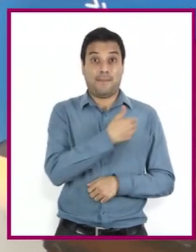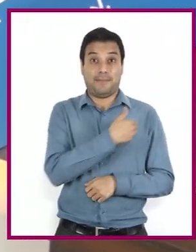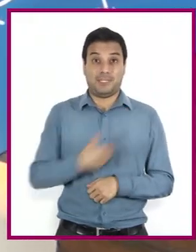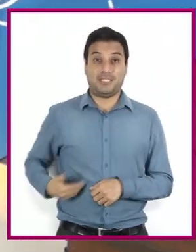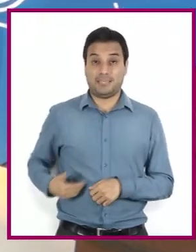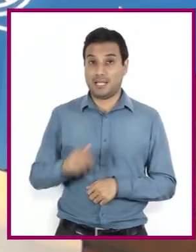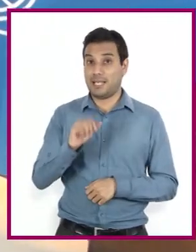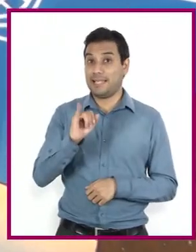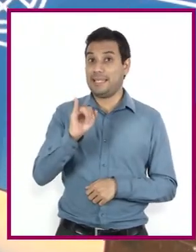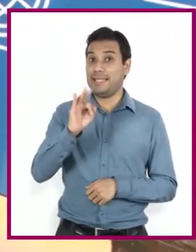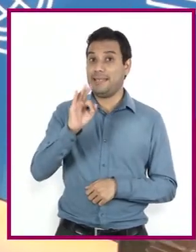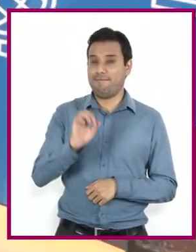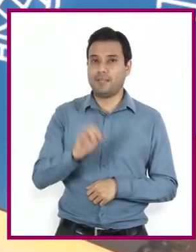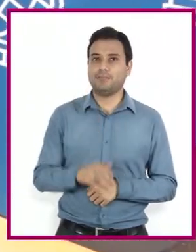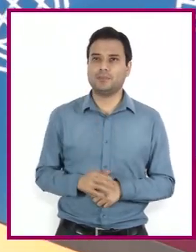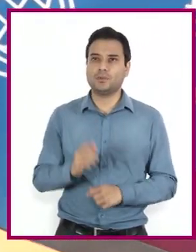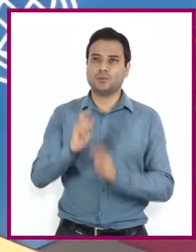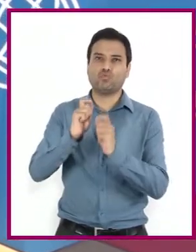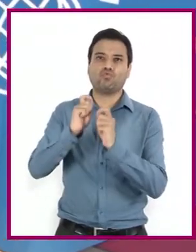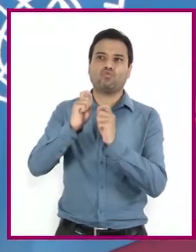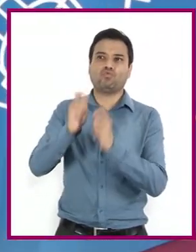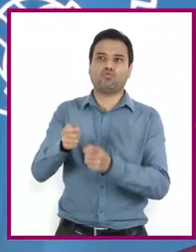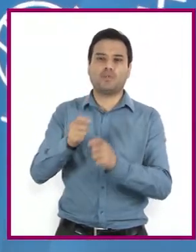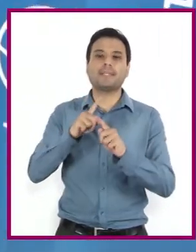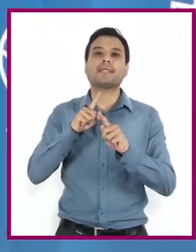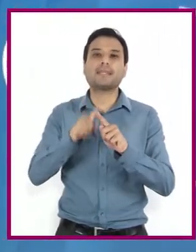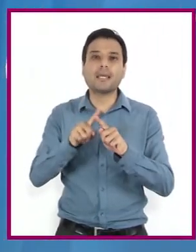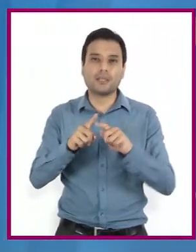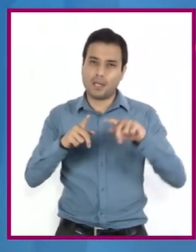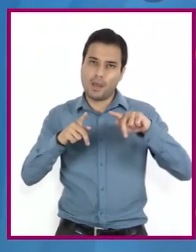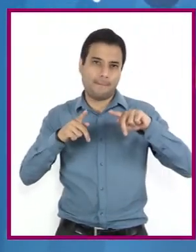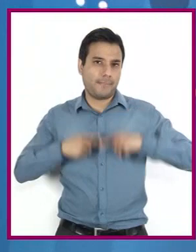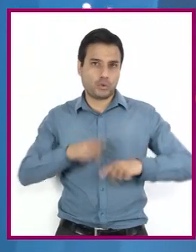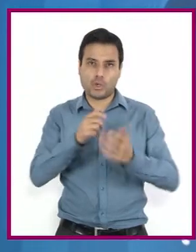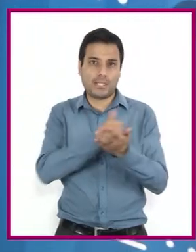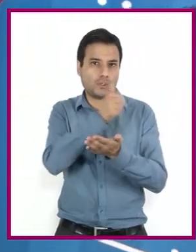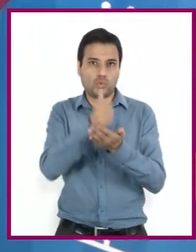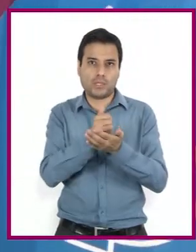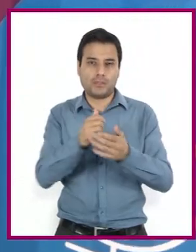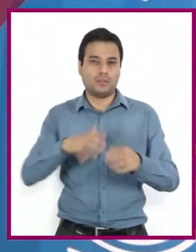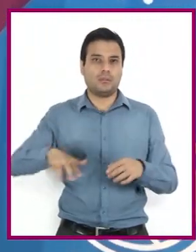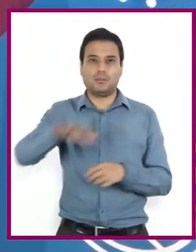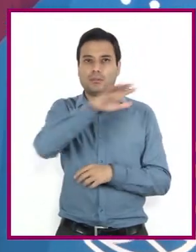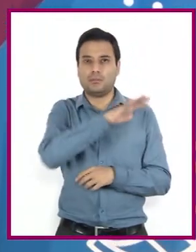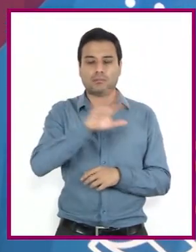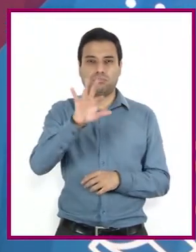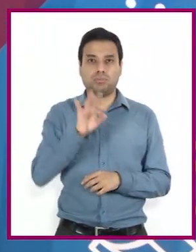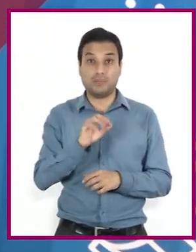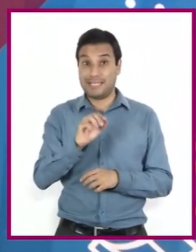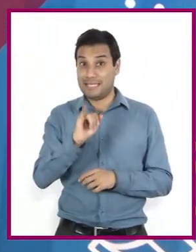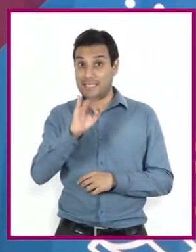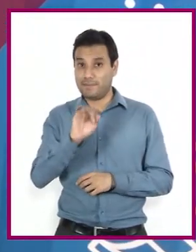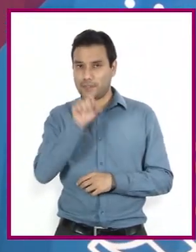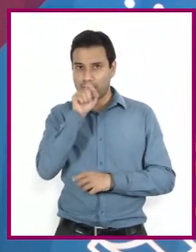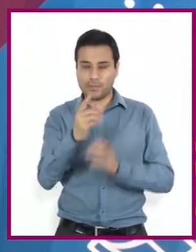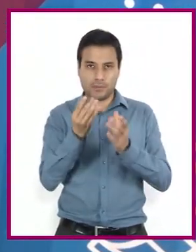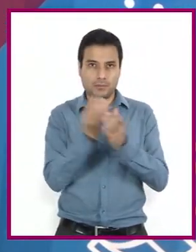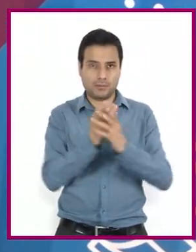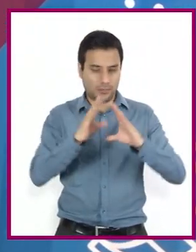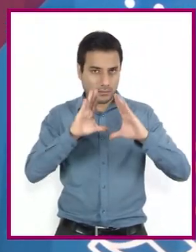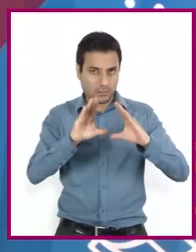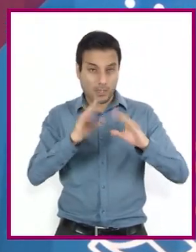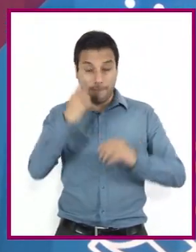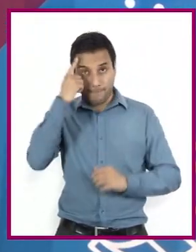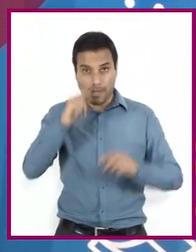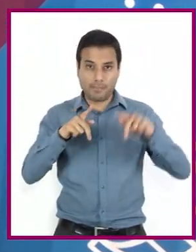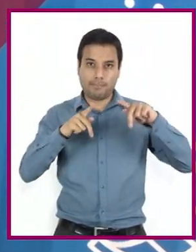IFE estuviera a cargo de un ciudadano. También el IFE tendría la función de capacitar a ciudadanos para que